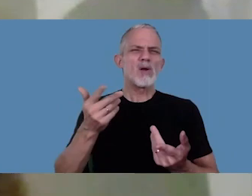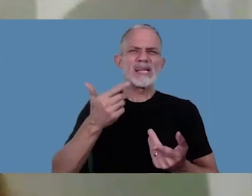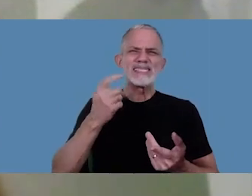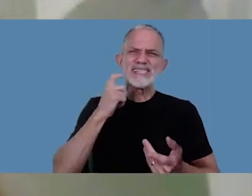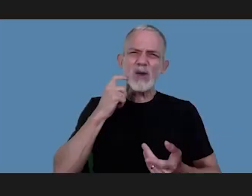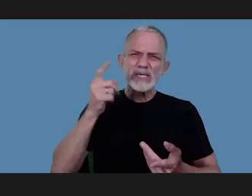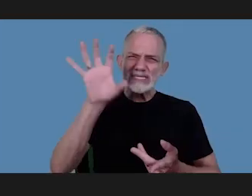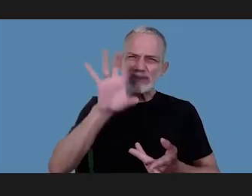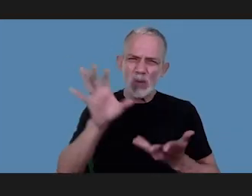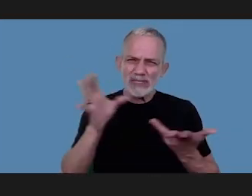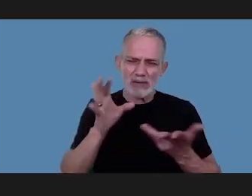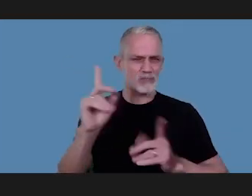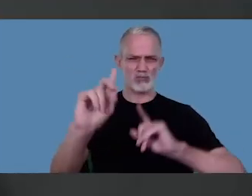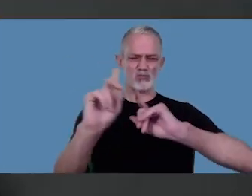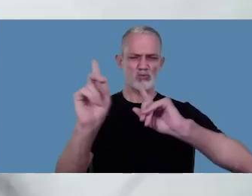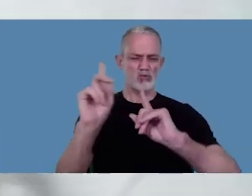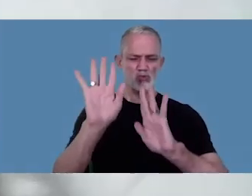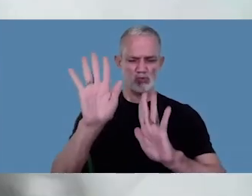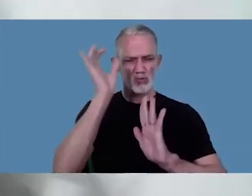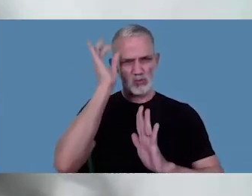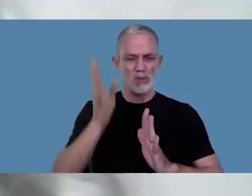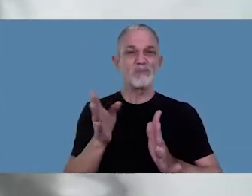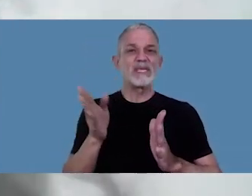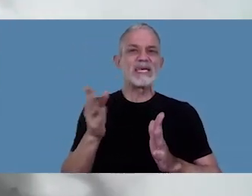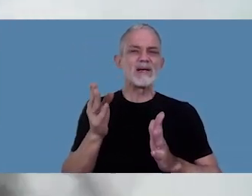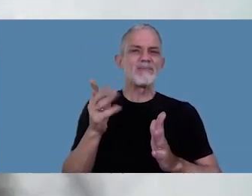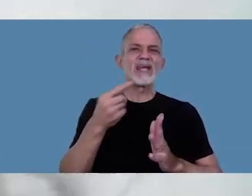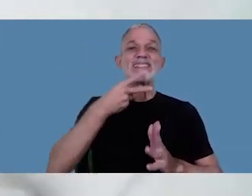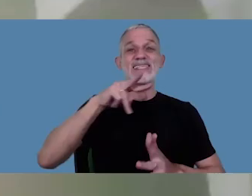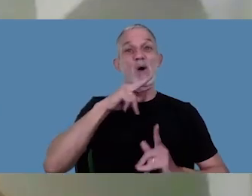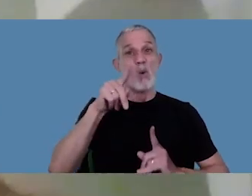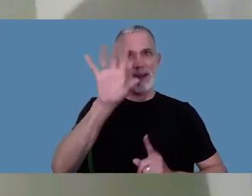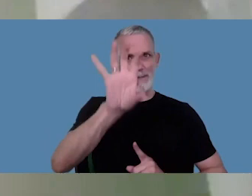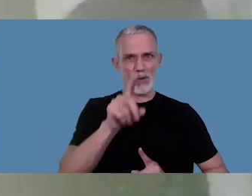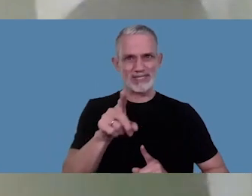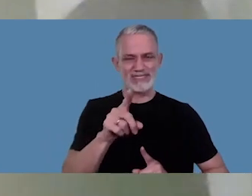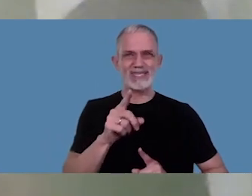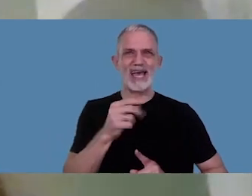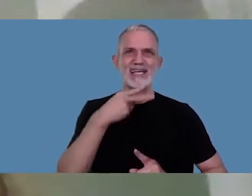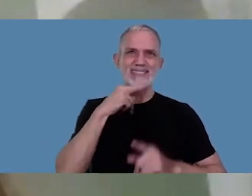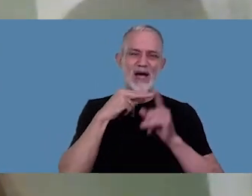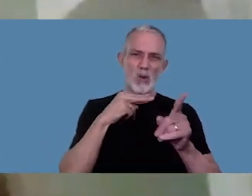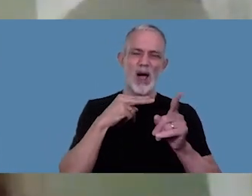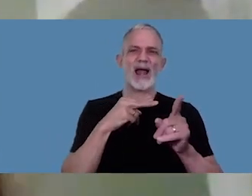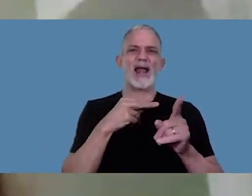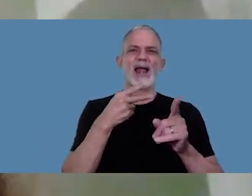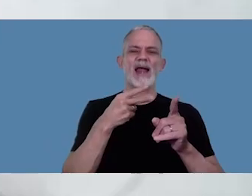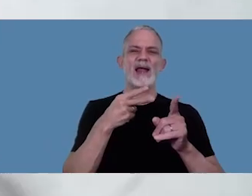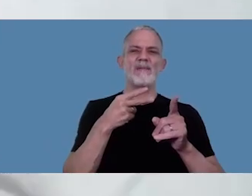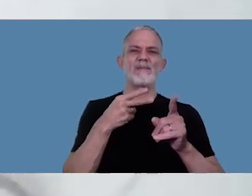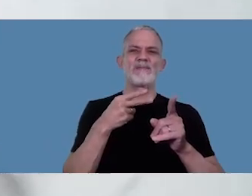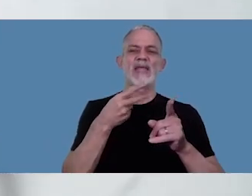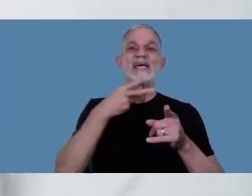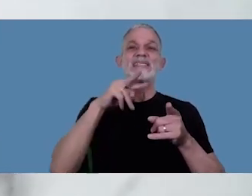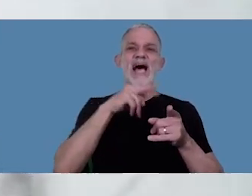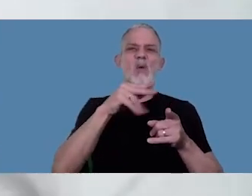dicho recién. No, dije San Juan. Ah, en San Juan, perdona. En San Juan, en